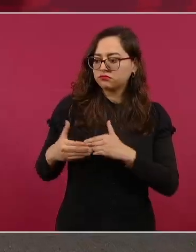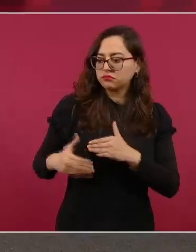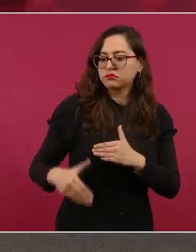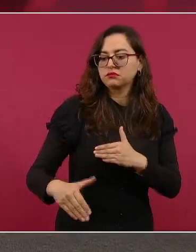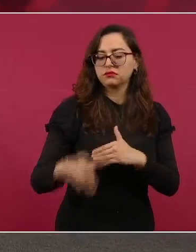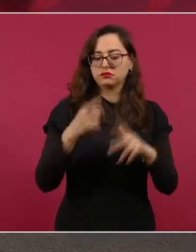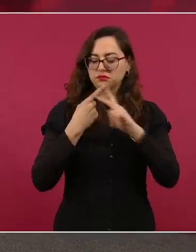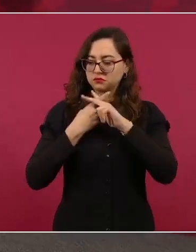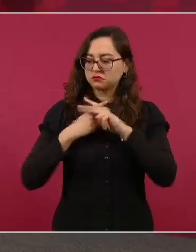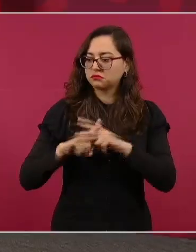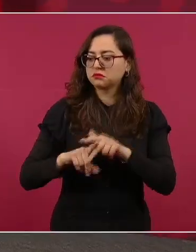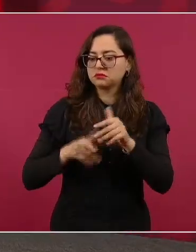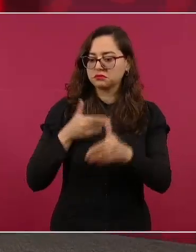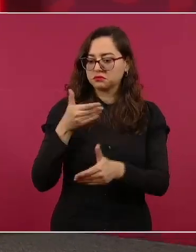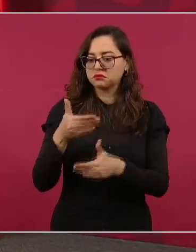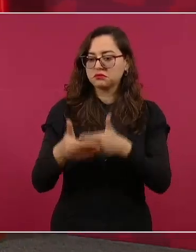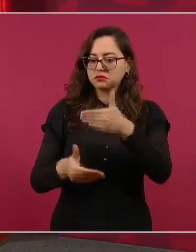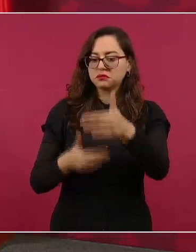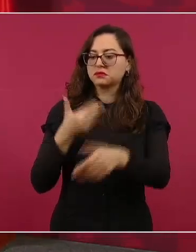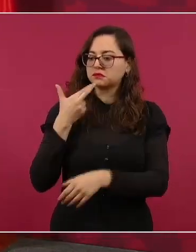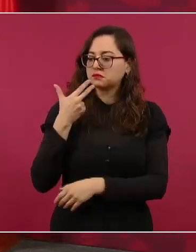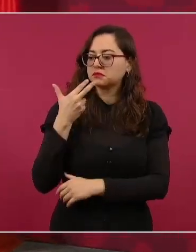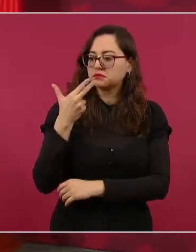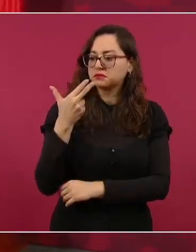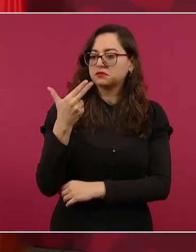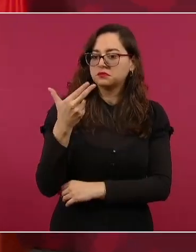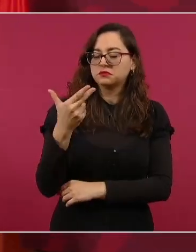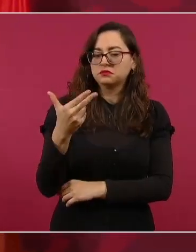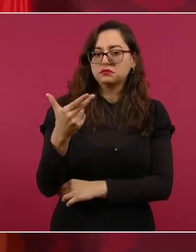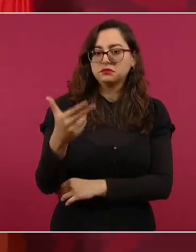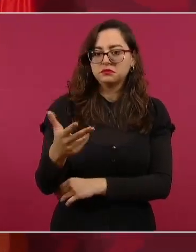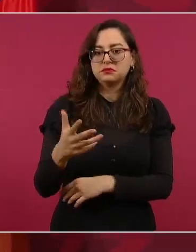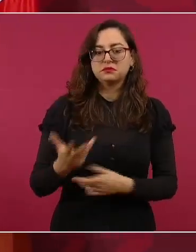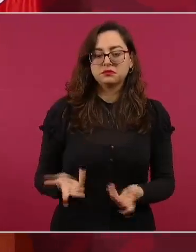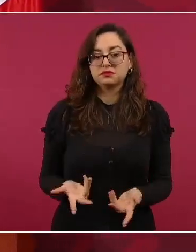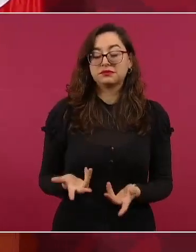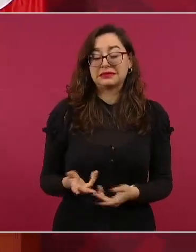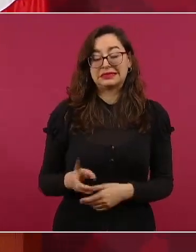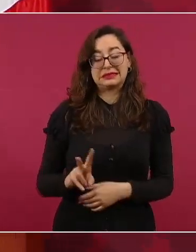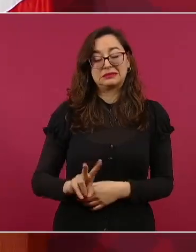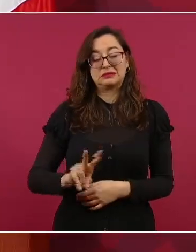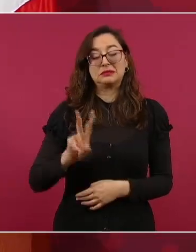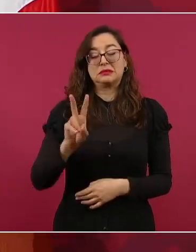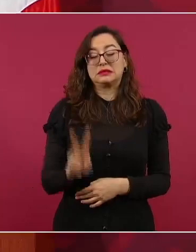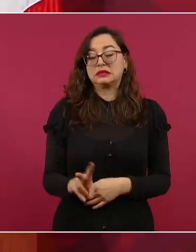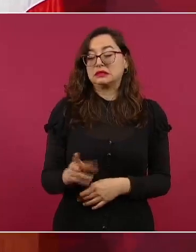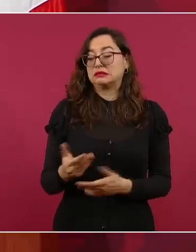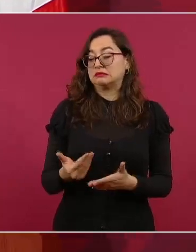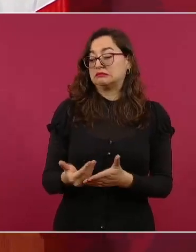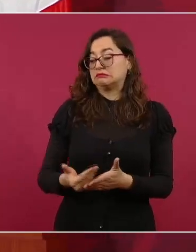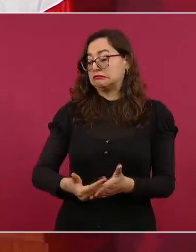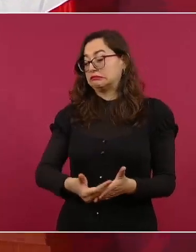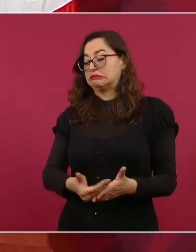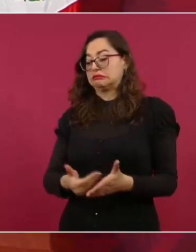que se precipitó la crisis económica.